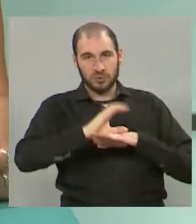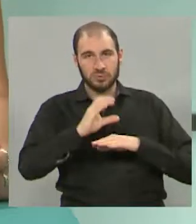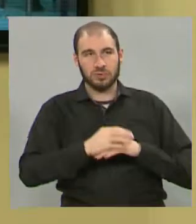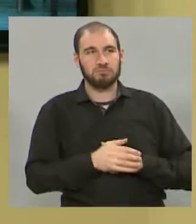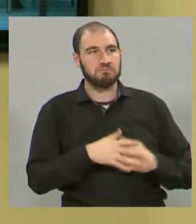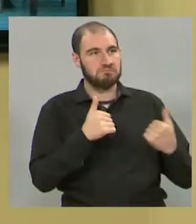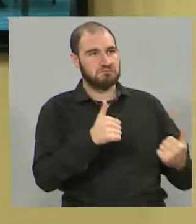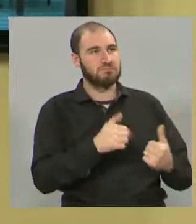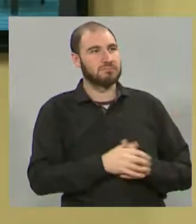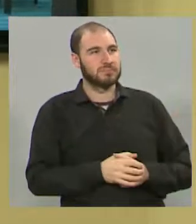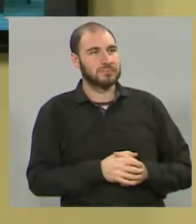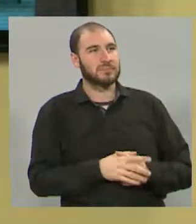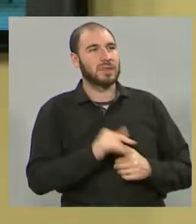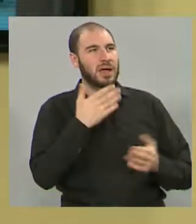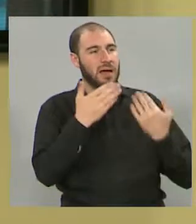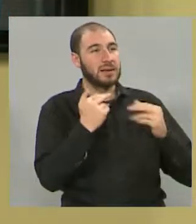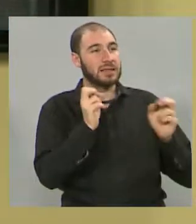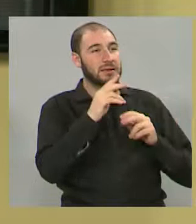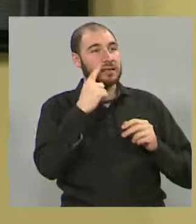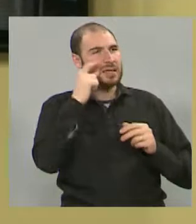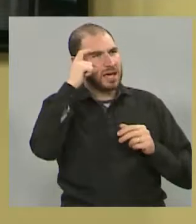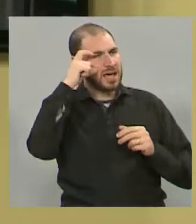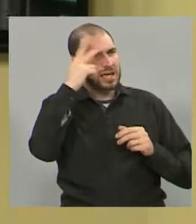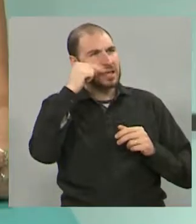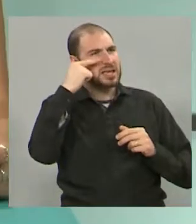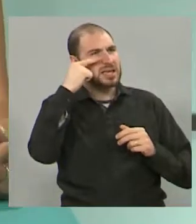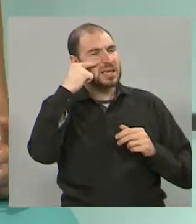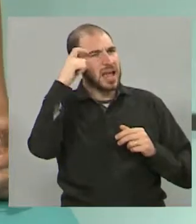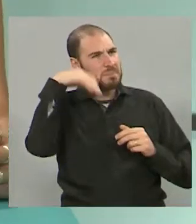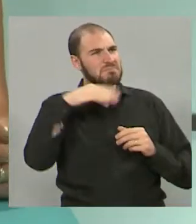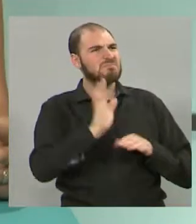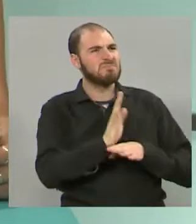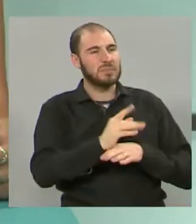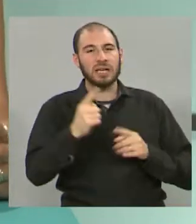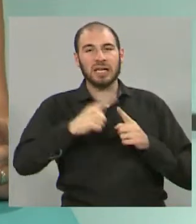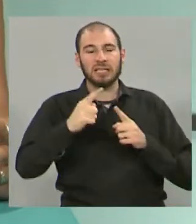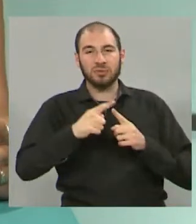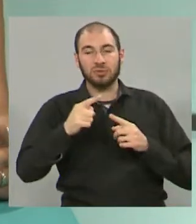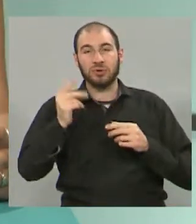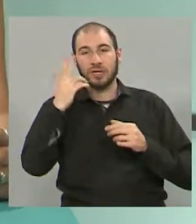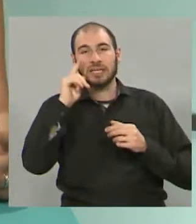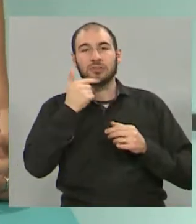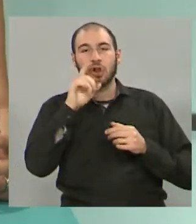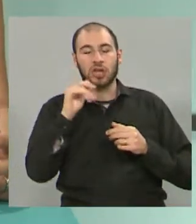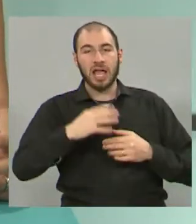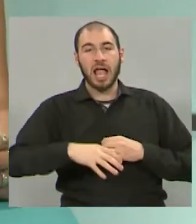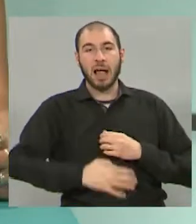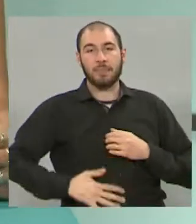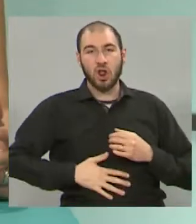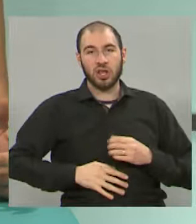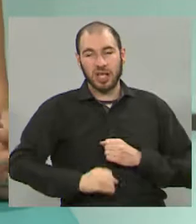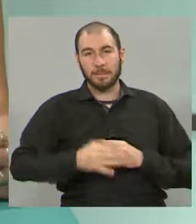buenísimo bueno y vamos a hablar del iem que es el iam o bien el iem es el instituto de histología y embriología de mendoza